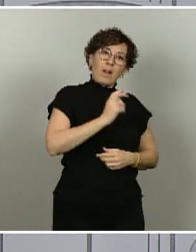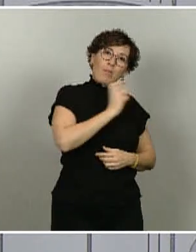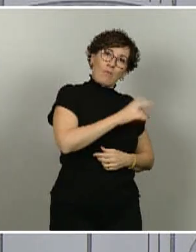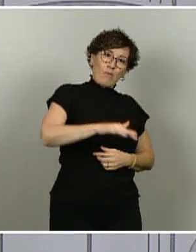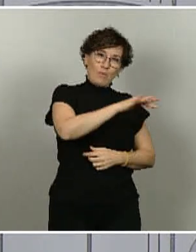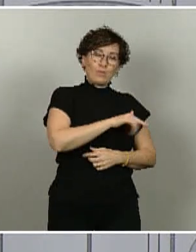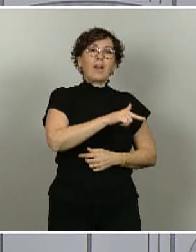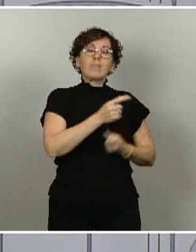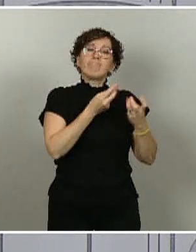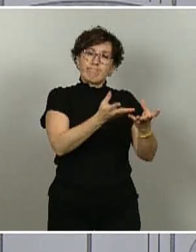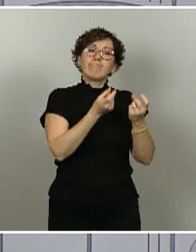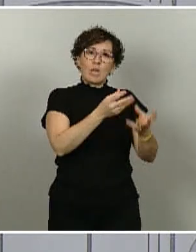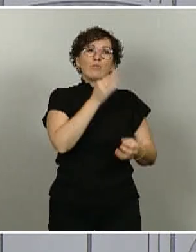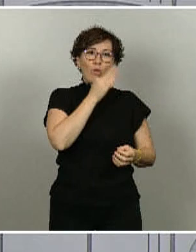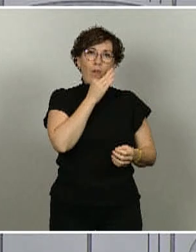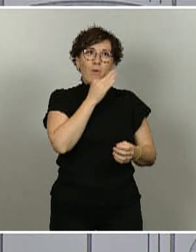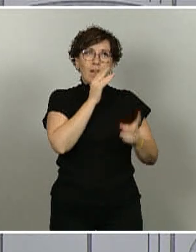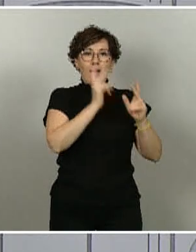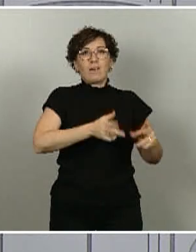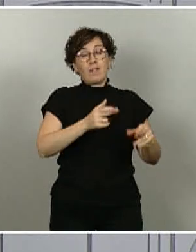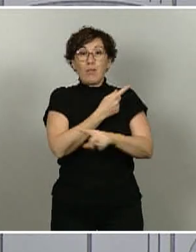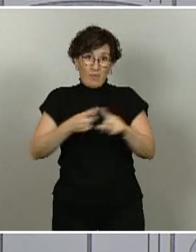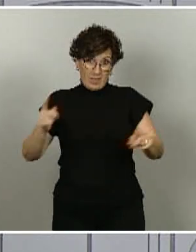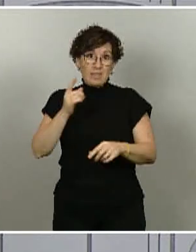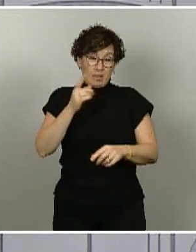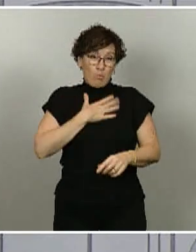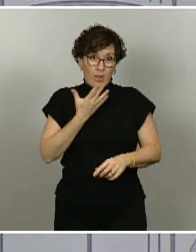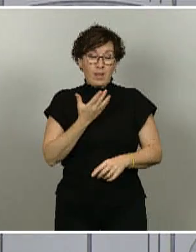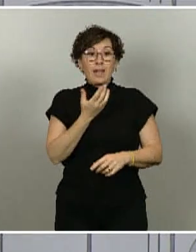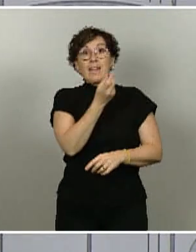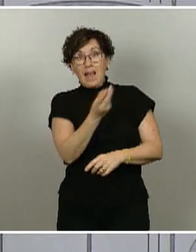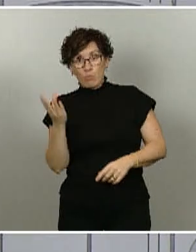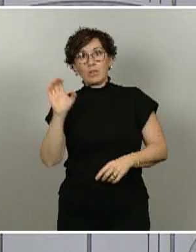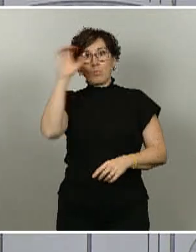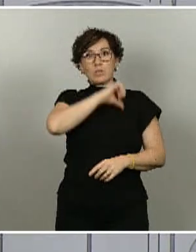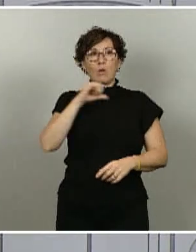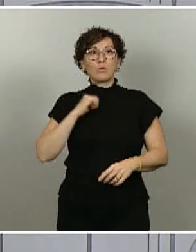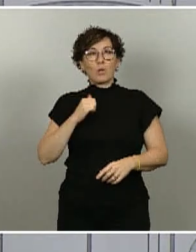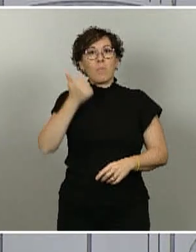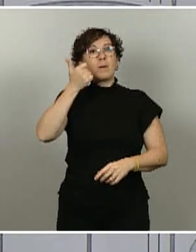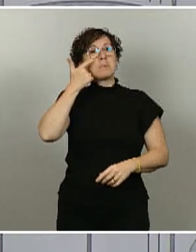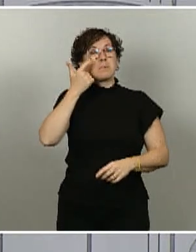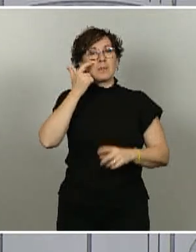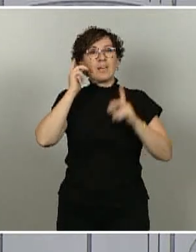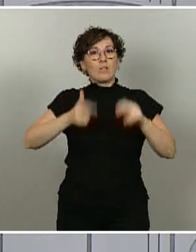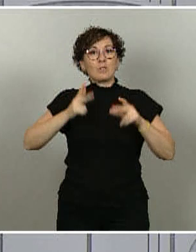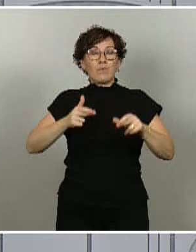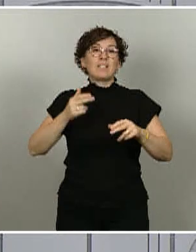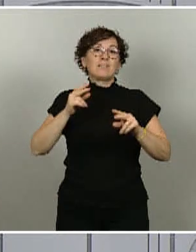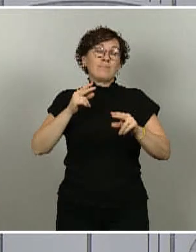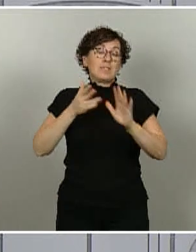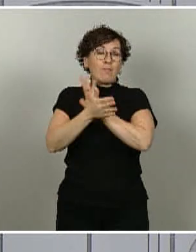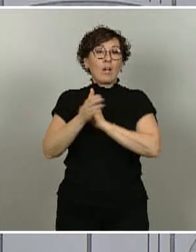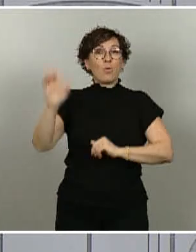ese 1 o 2 casos, y sobre todo las que más notifican, que pueden ser las comunidades más grandes o las que tienen concentraciones más